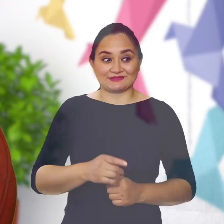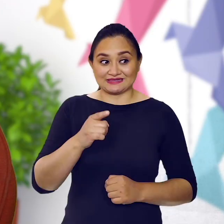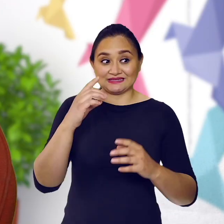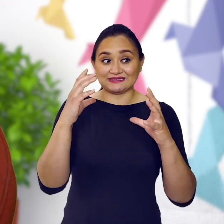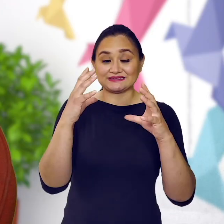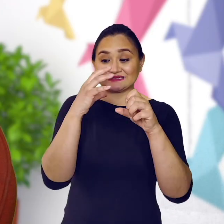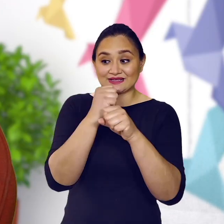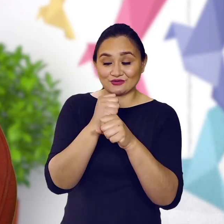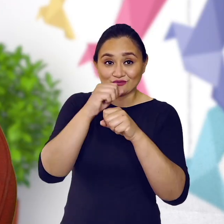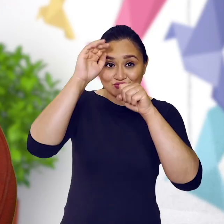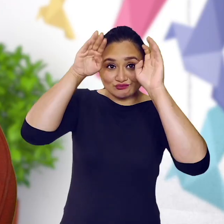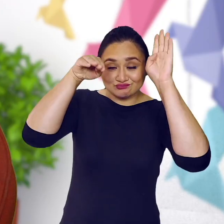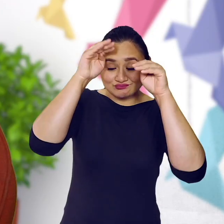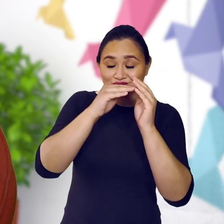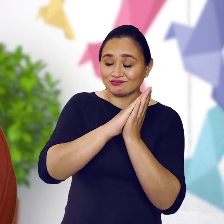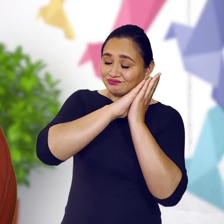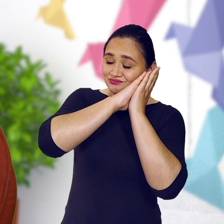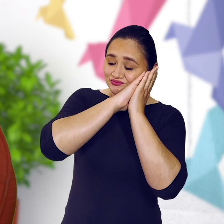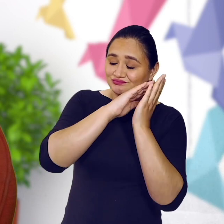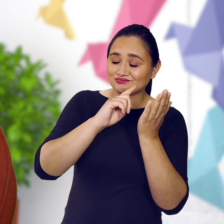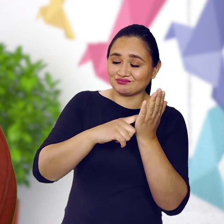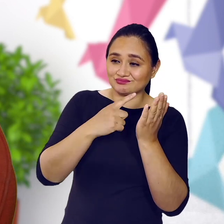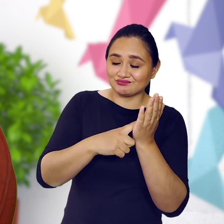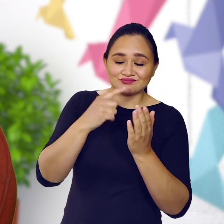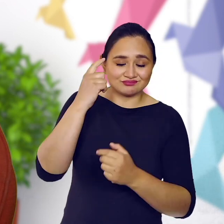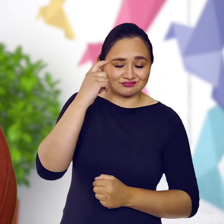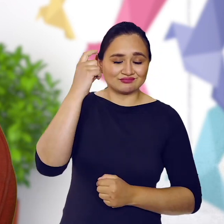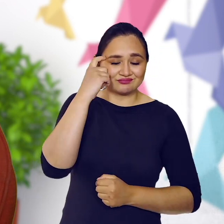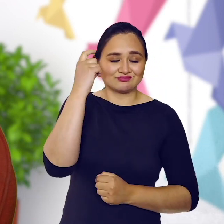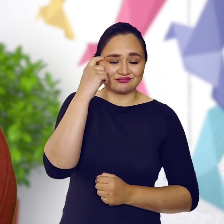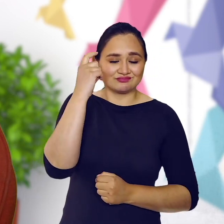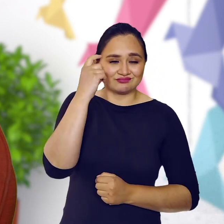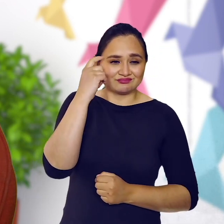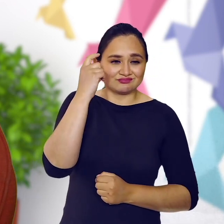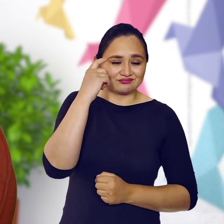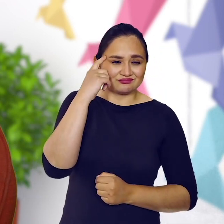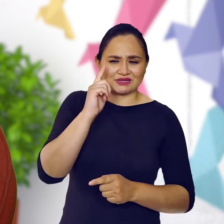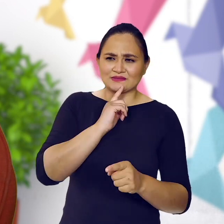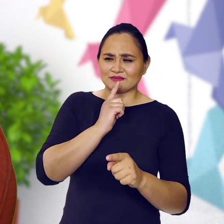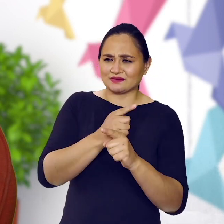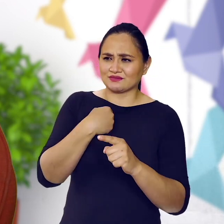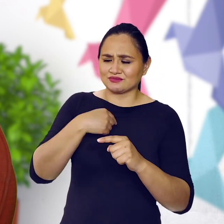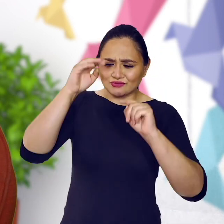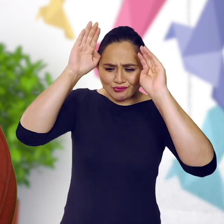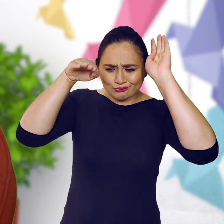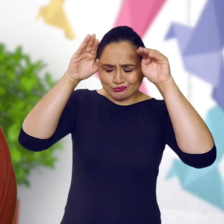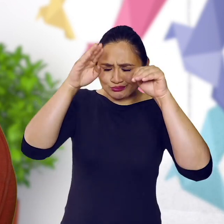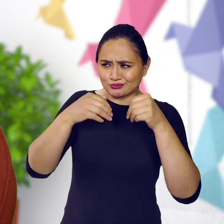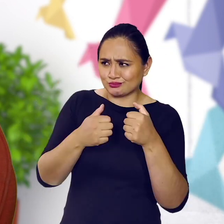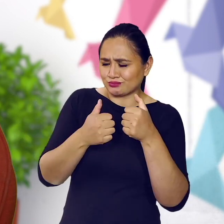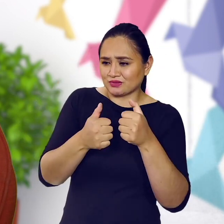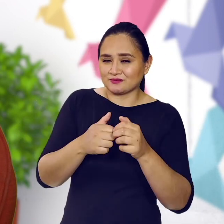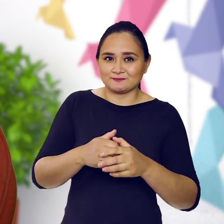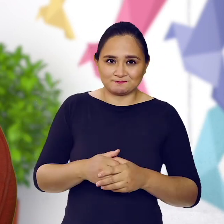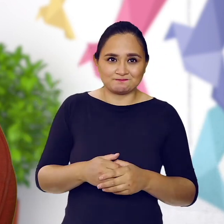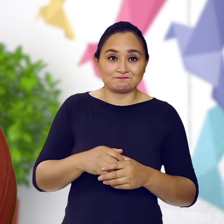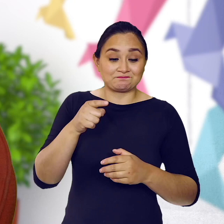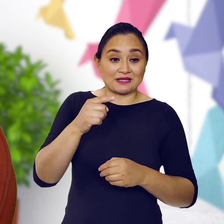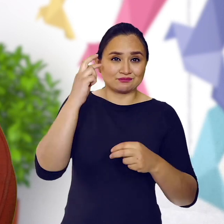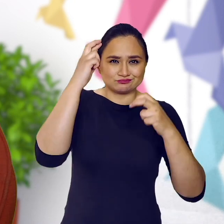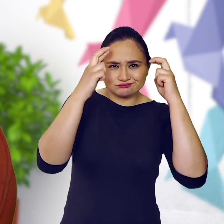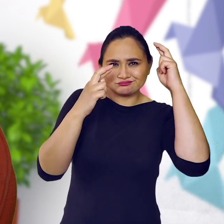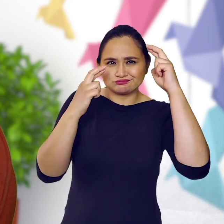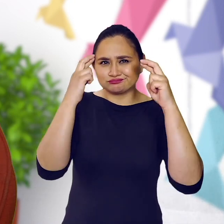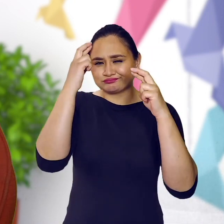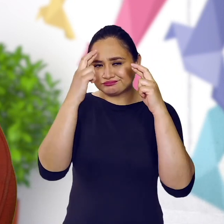Esa noche, mientras Bruno trataba de dormirse, las palabras de Celestino no le dejaban de dar vueltas por la cabeza. Después de mucho